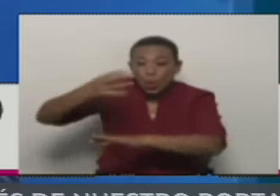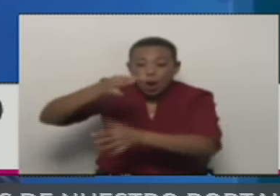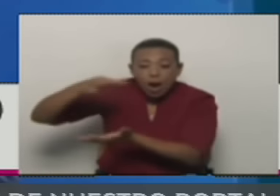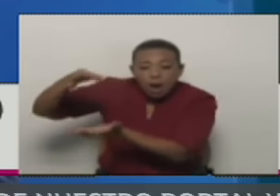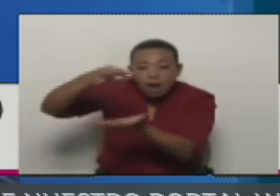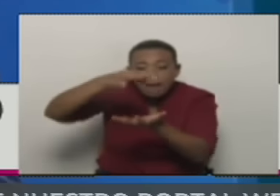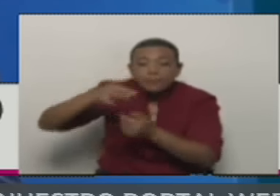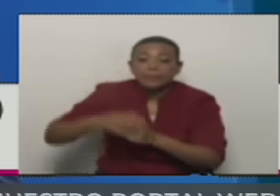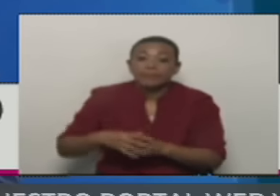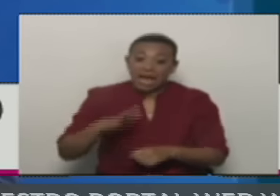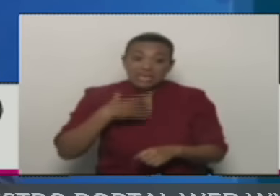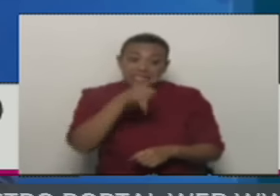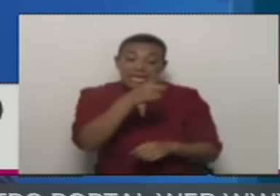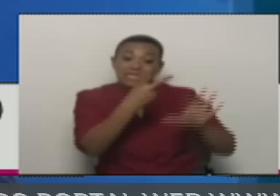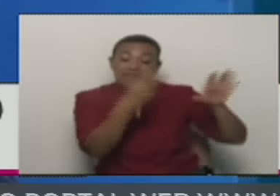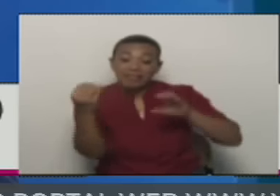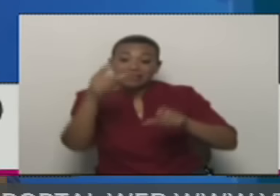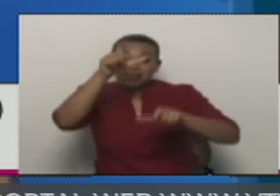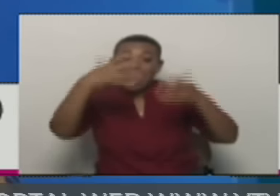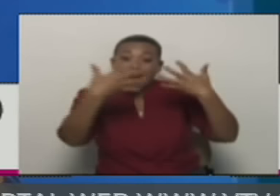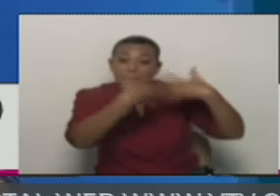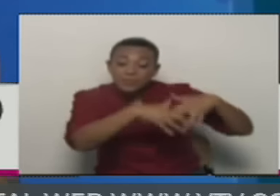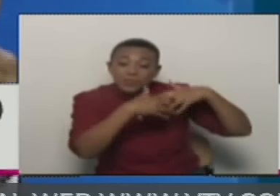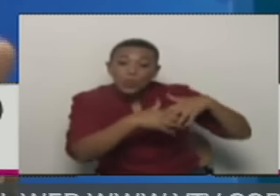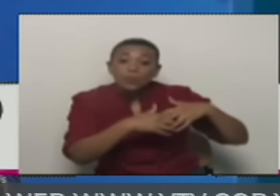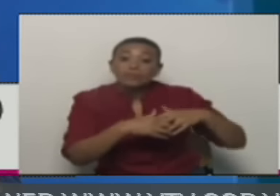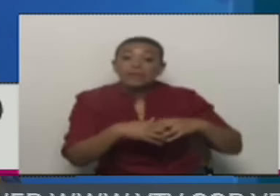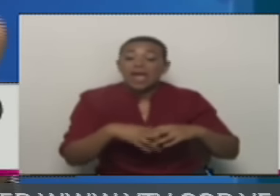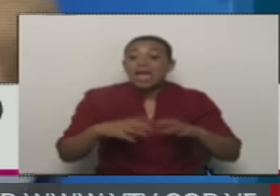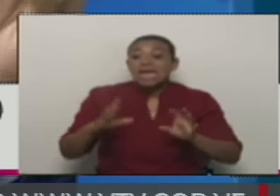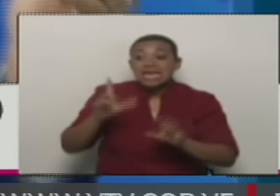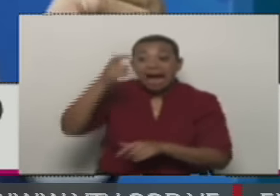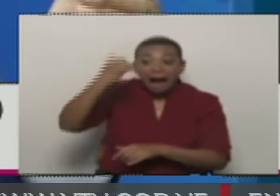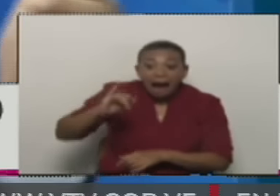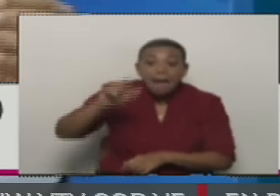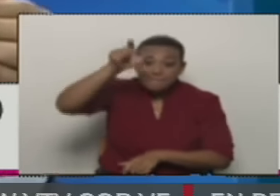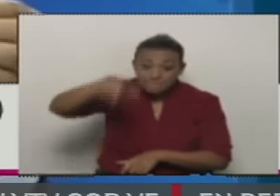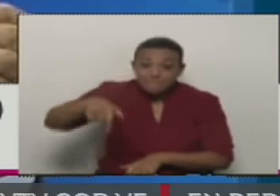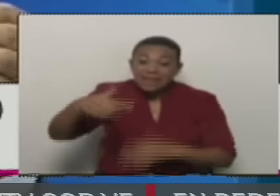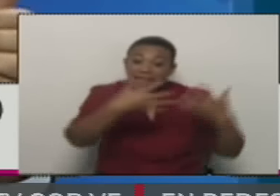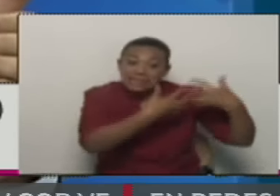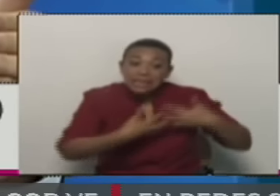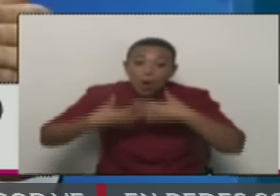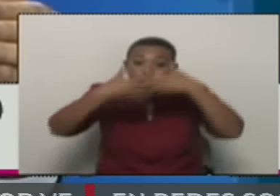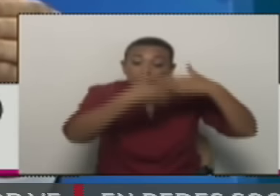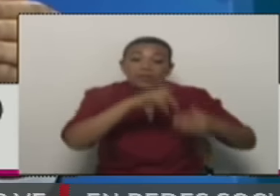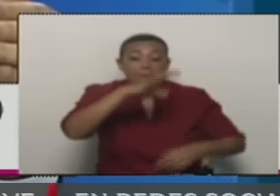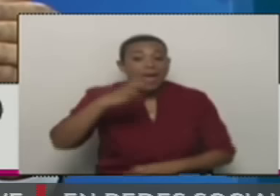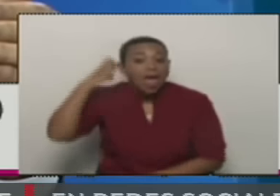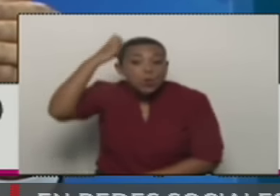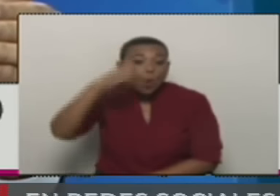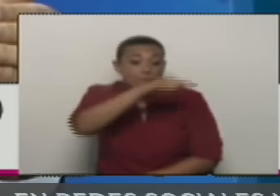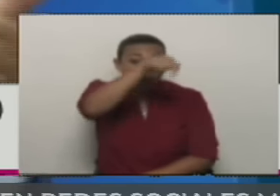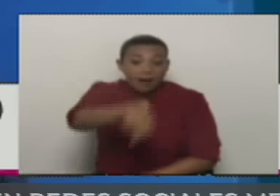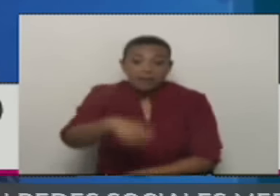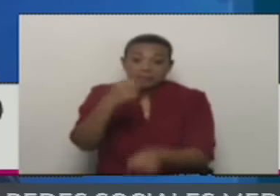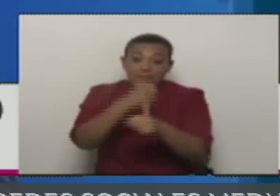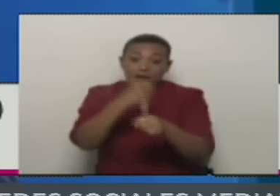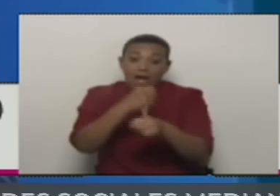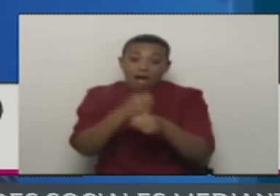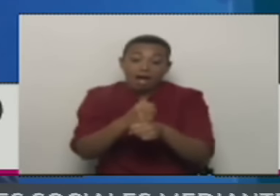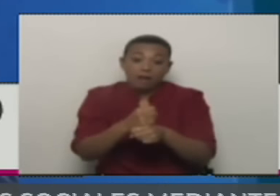Así como tenemos esos 70 inversionistas, tenemos grandes inversionistas de Estados Unidos y de Europa. A